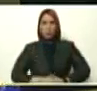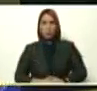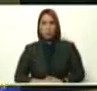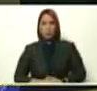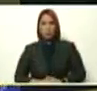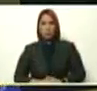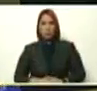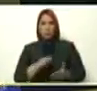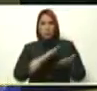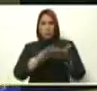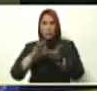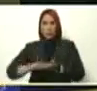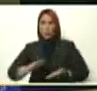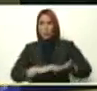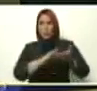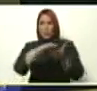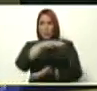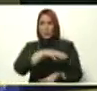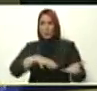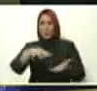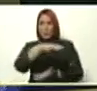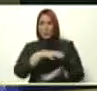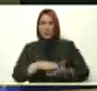para resolver los problemas.